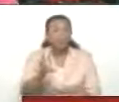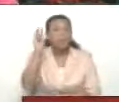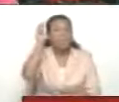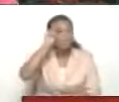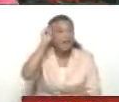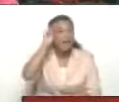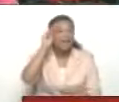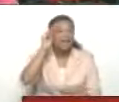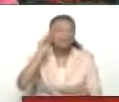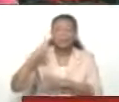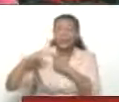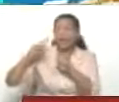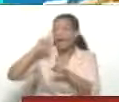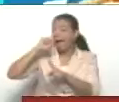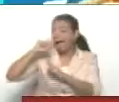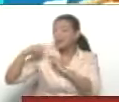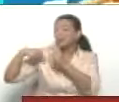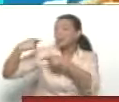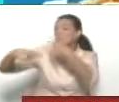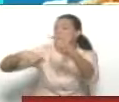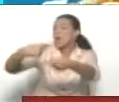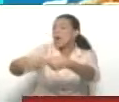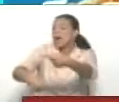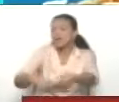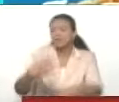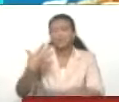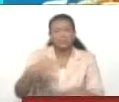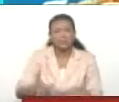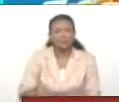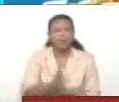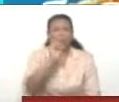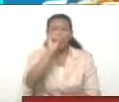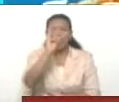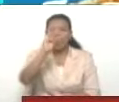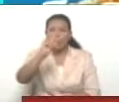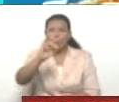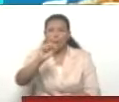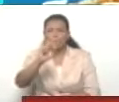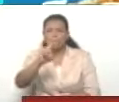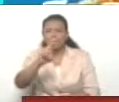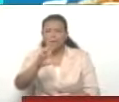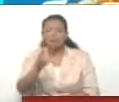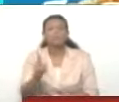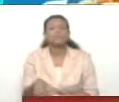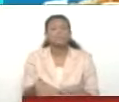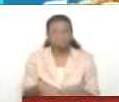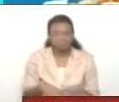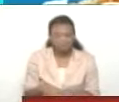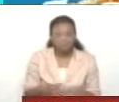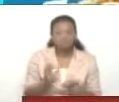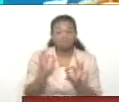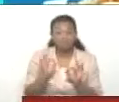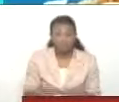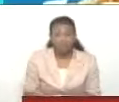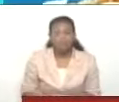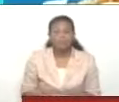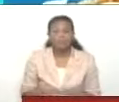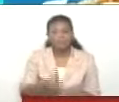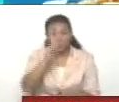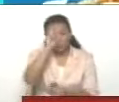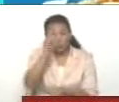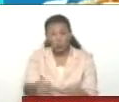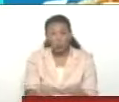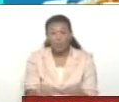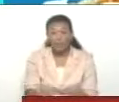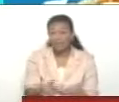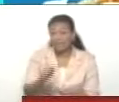maestro de varias generaciones, profesor Omar Hurtado Rajutsen. Ese Rajutsen viene de